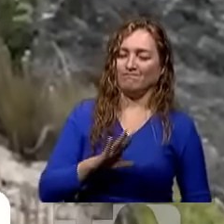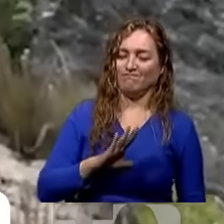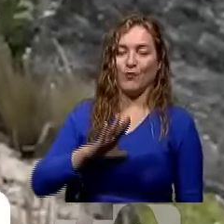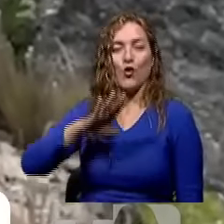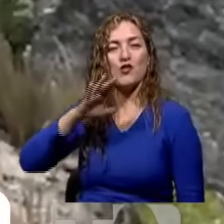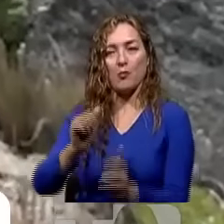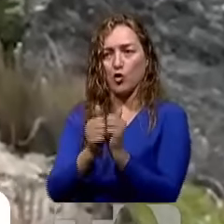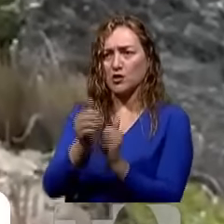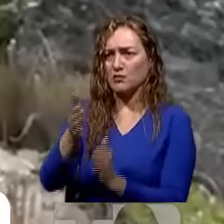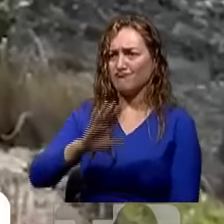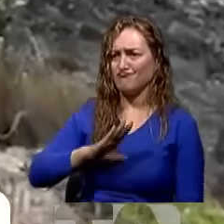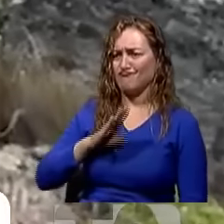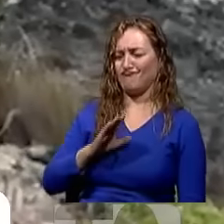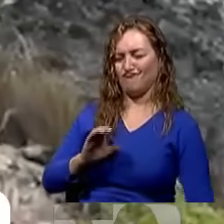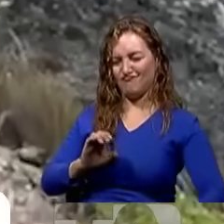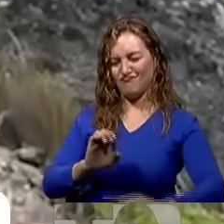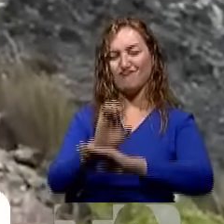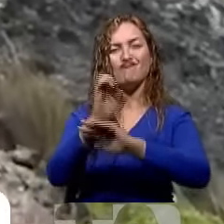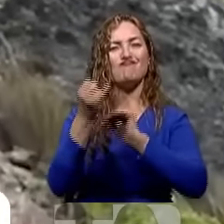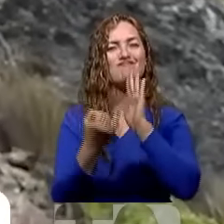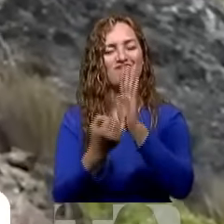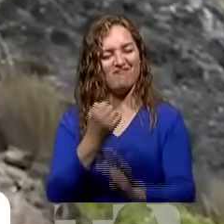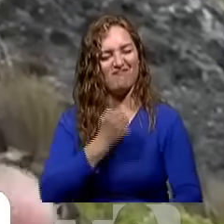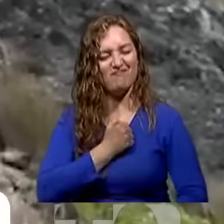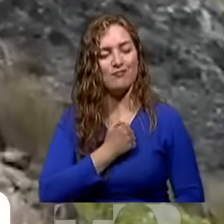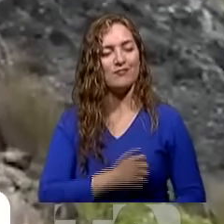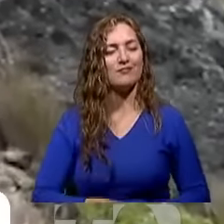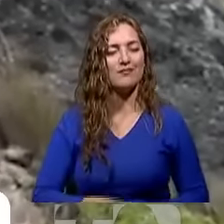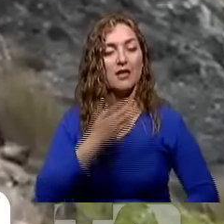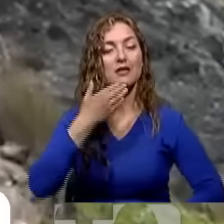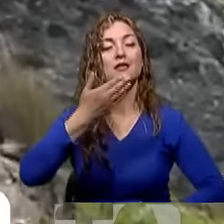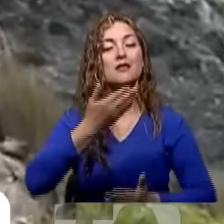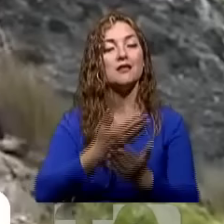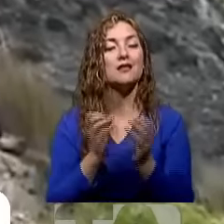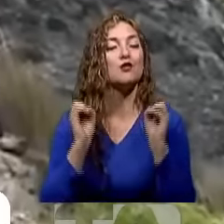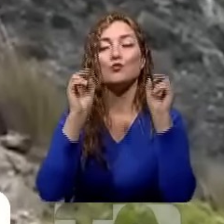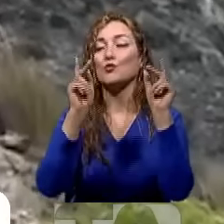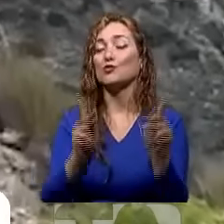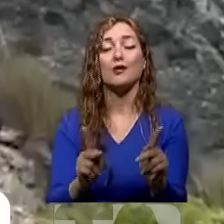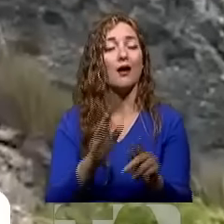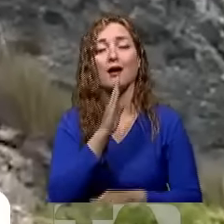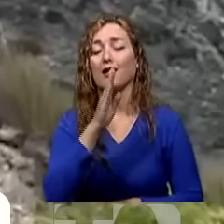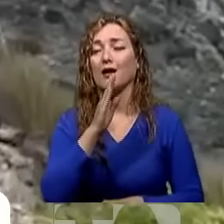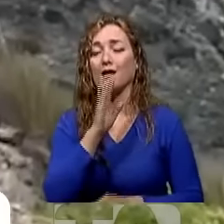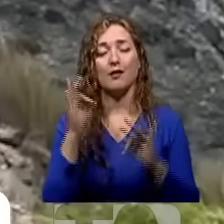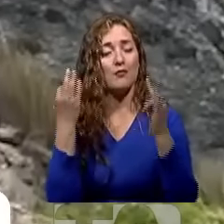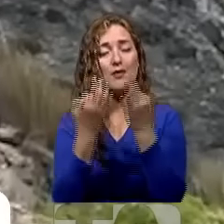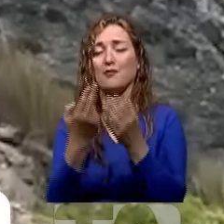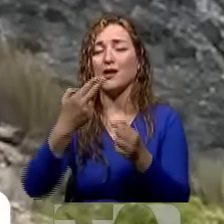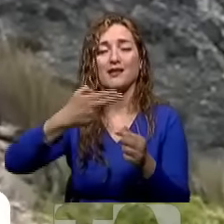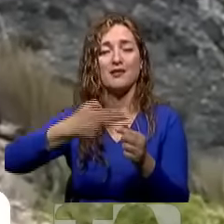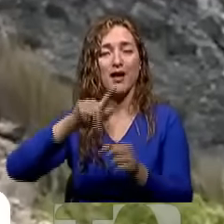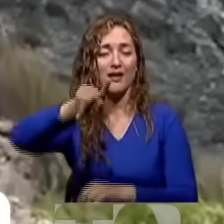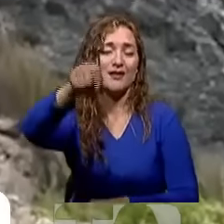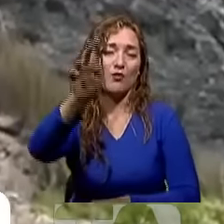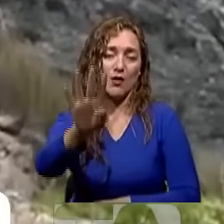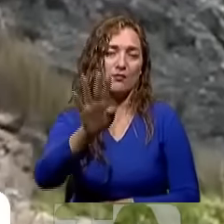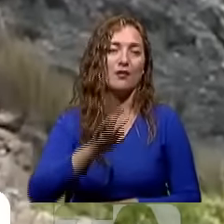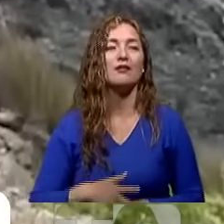orgullosos de ser ecuatorianos. Gracias por darnos la oportunidad de ser parte de esta familia y, por